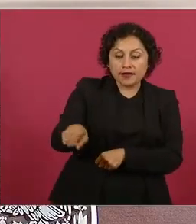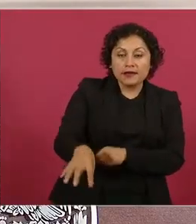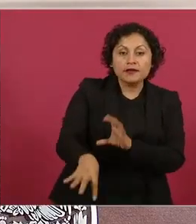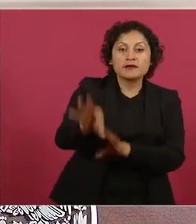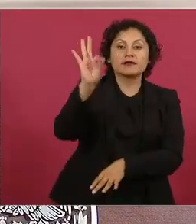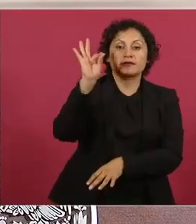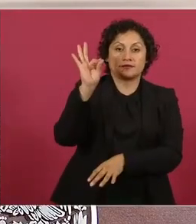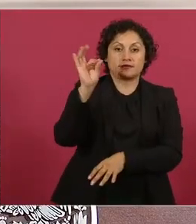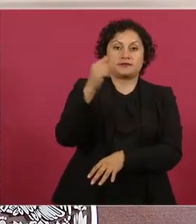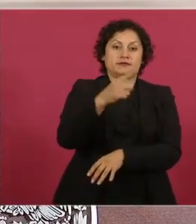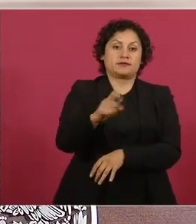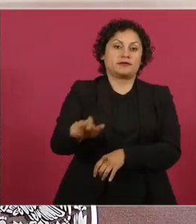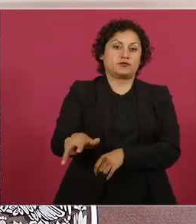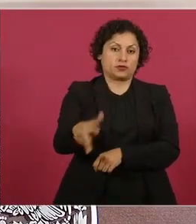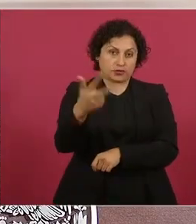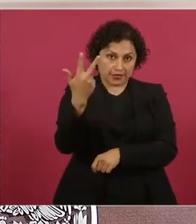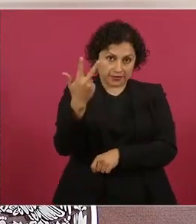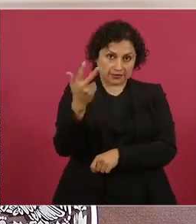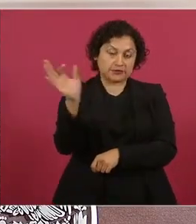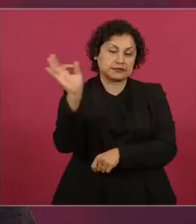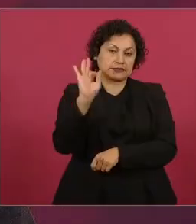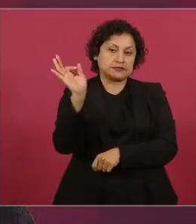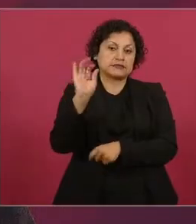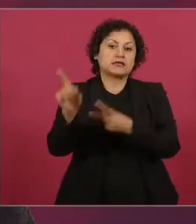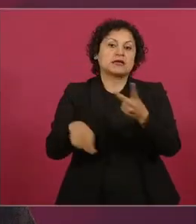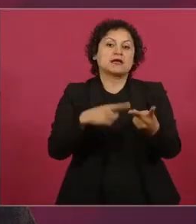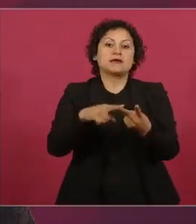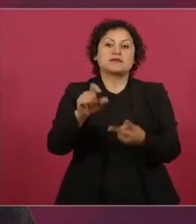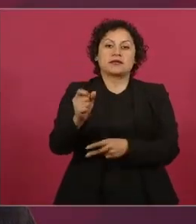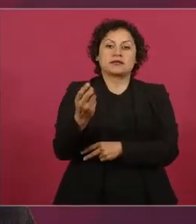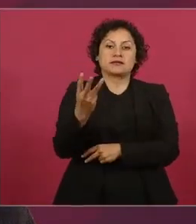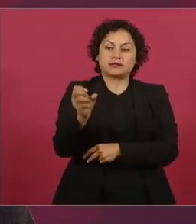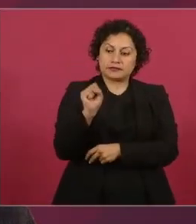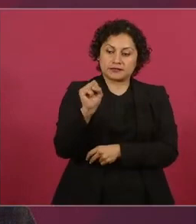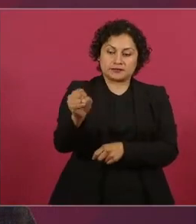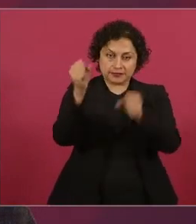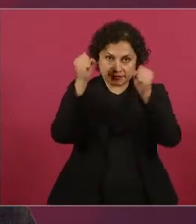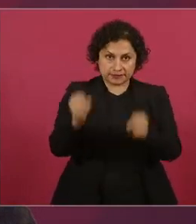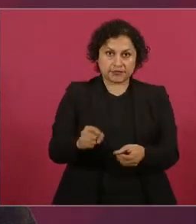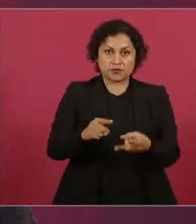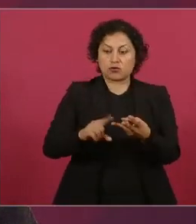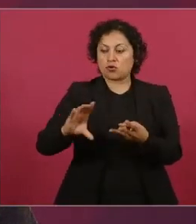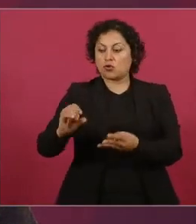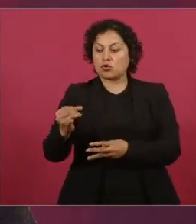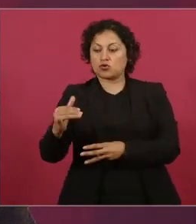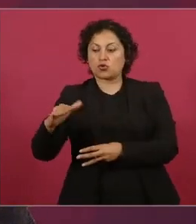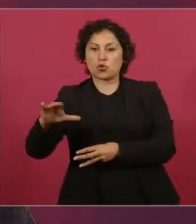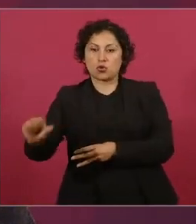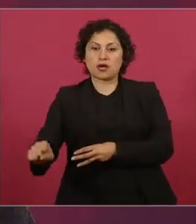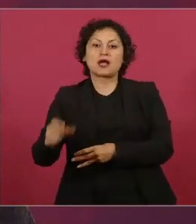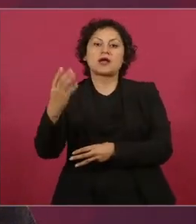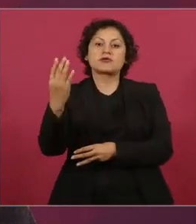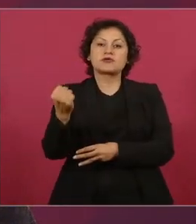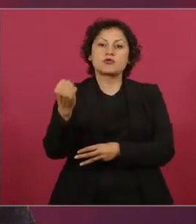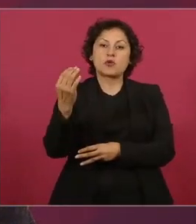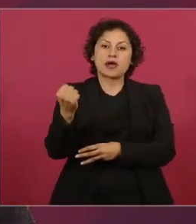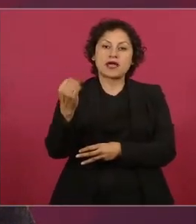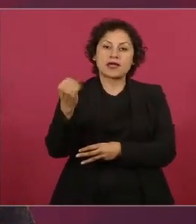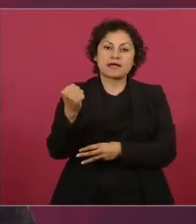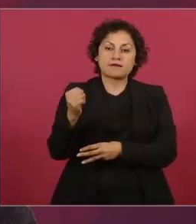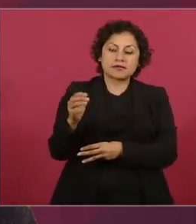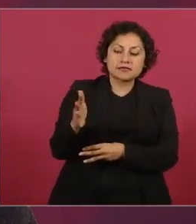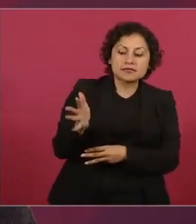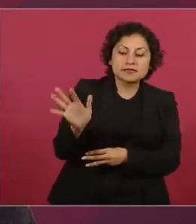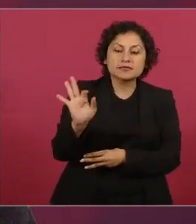probables, 23 confirmados, y en Coyuca de Benítez 9 probables sin haber todavía